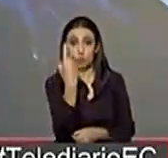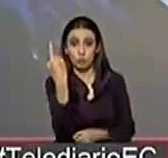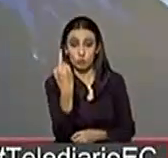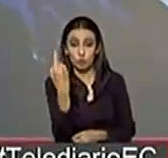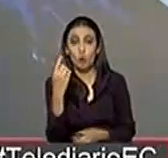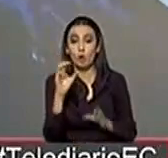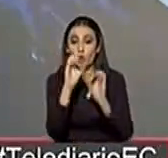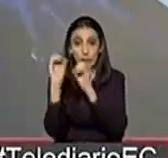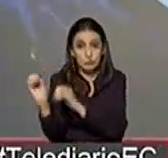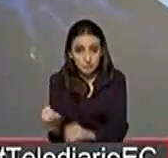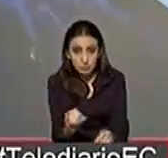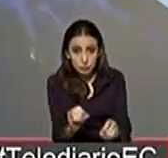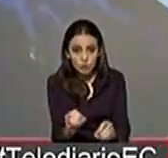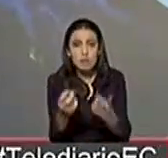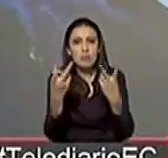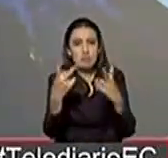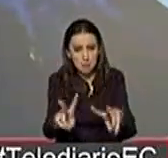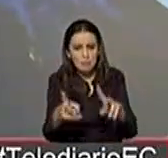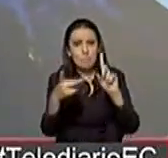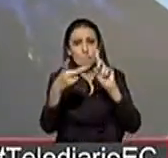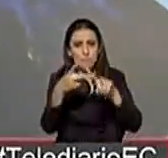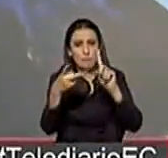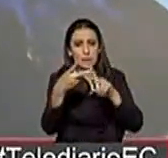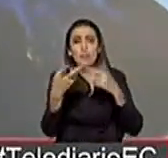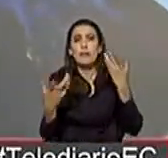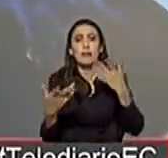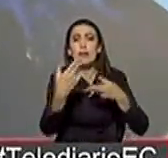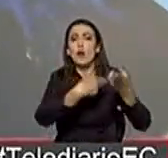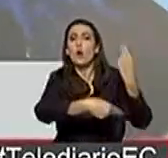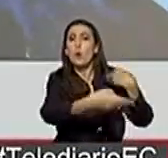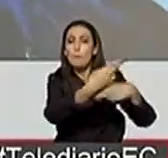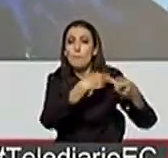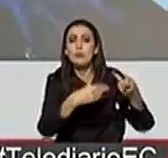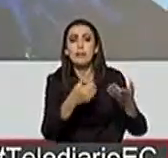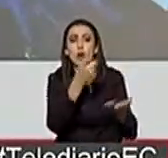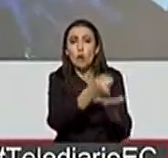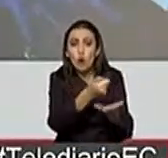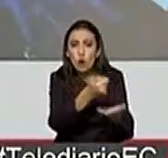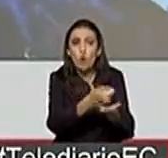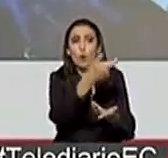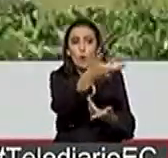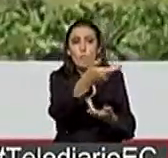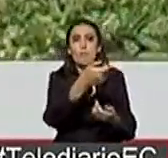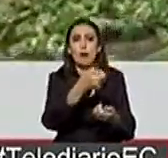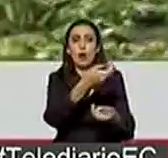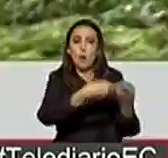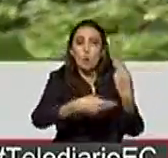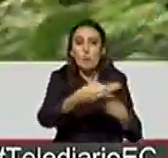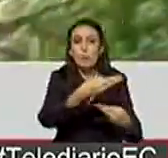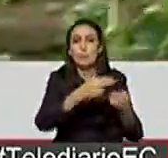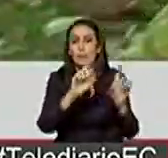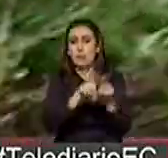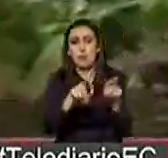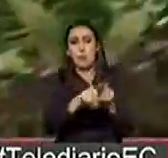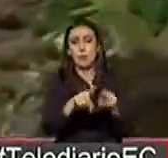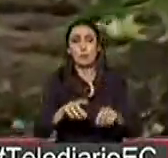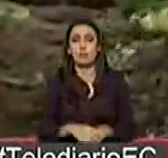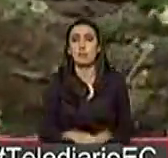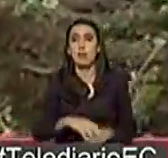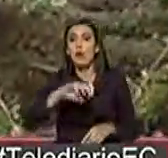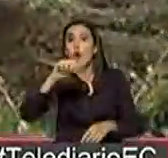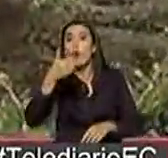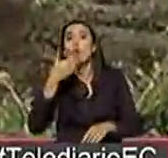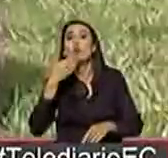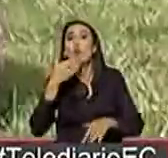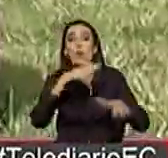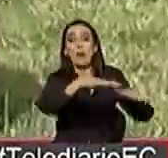logístico sino también en la parte estrictamente comercial de compraventa de bienes y servicios otro sector afectado fue el